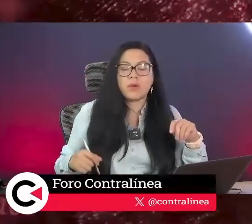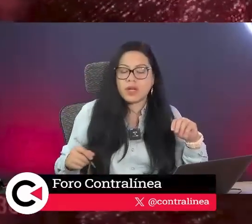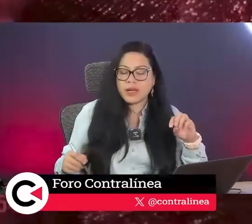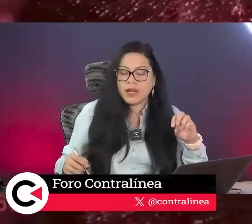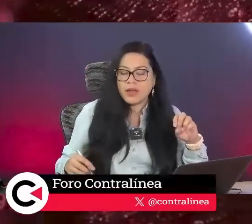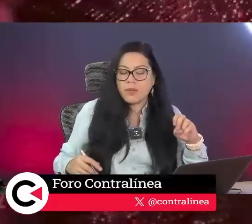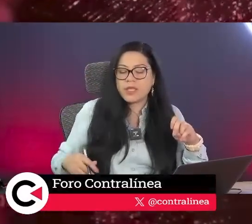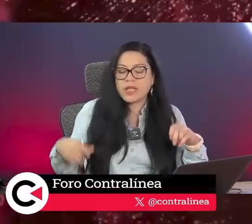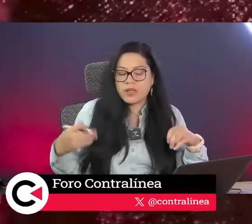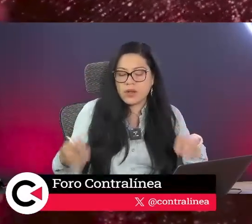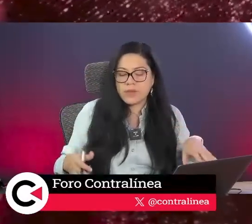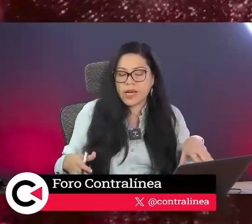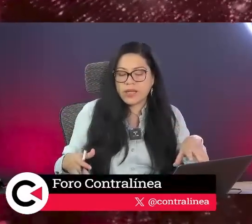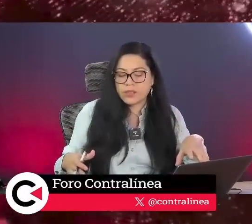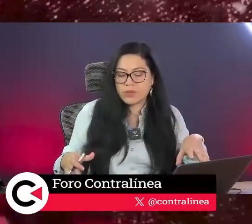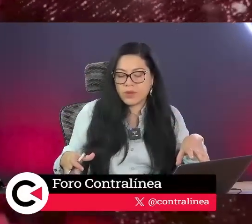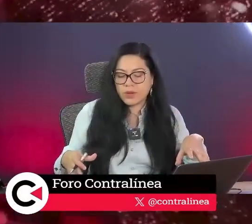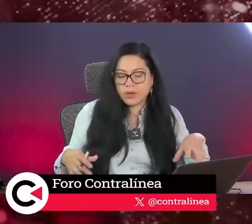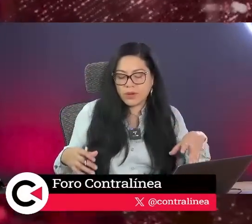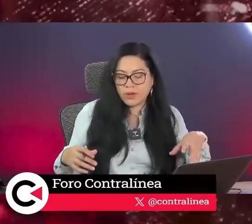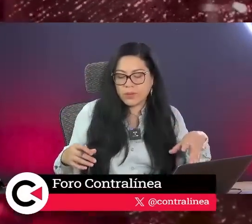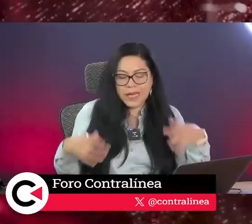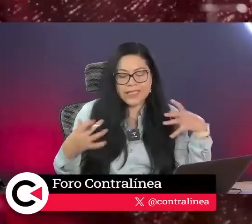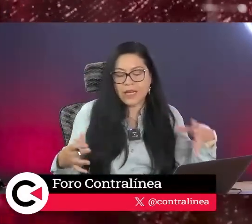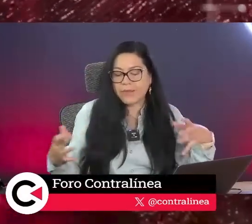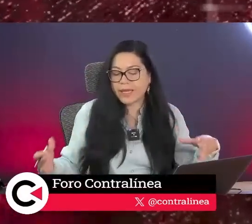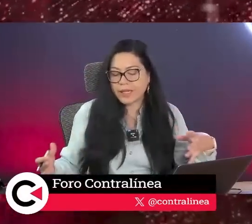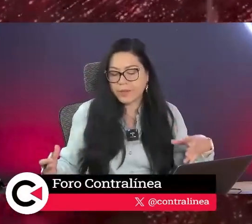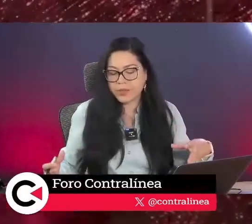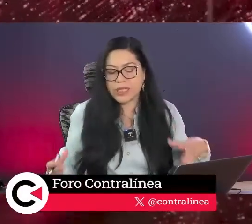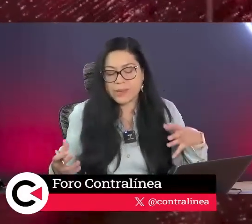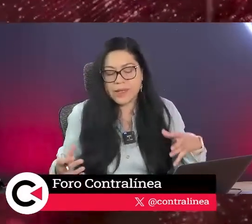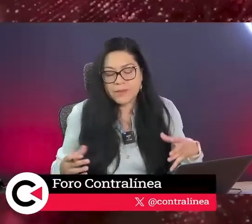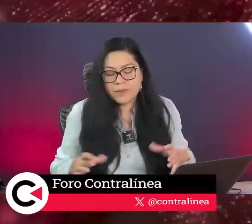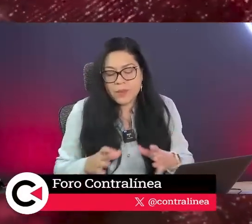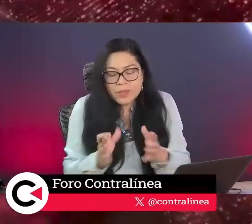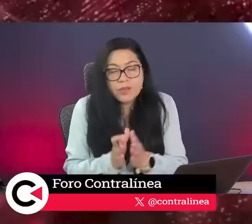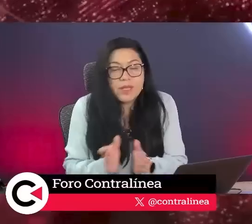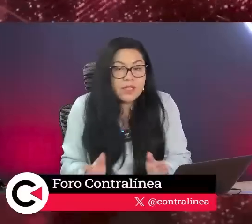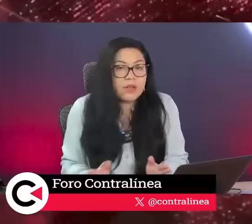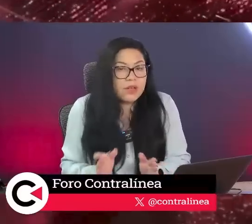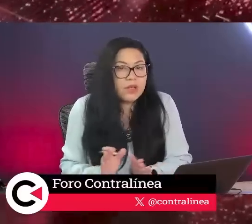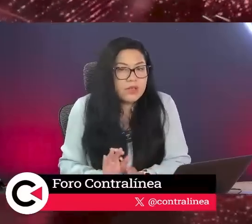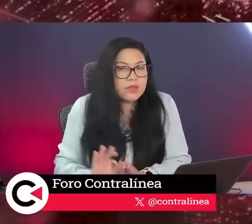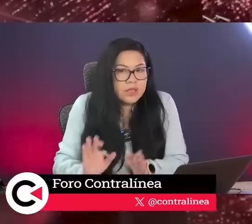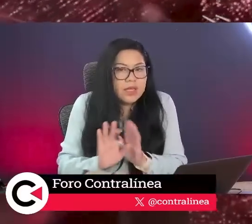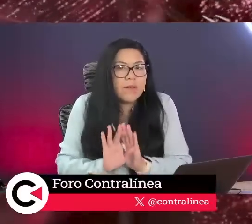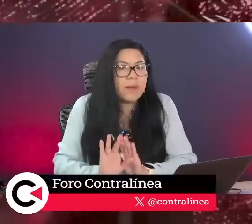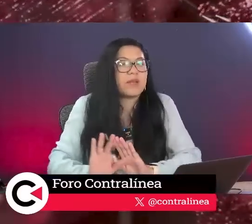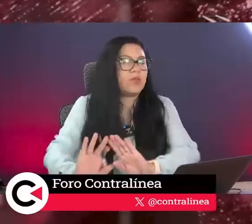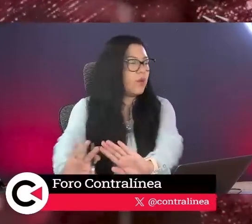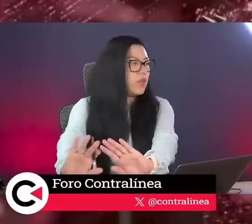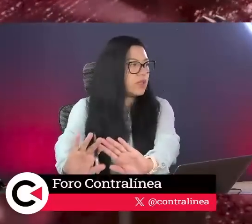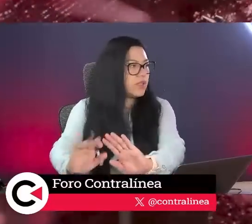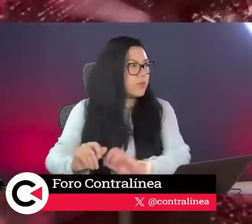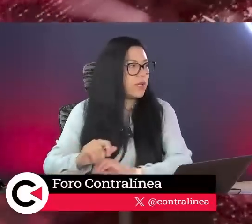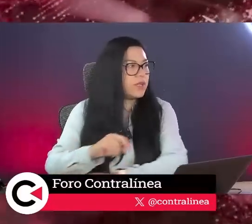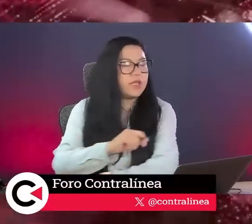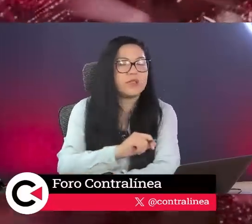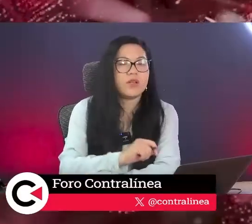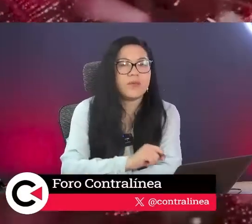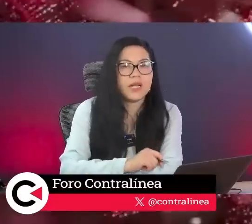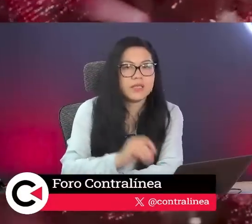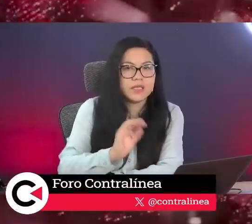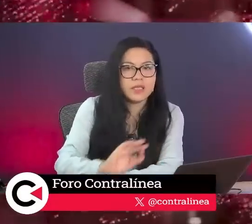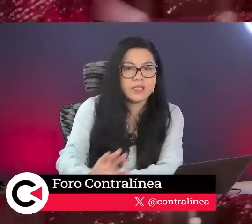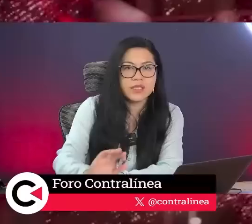acostumbradas a imponer pues el neoliberalismo más salvaje posible. Pues en México se apartó de esas